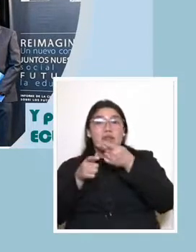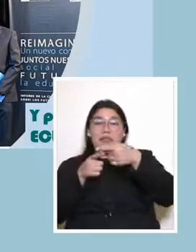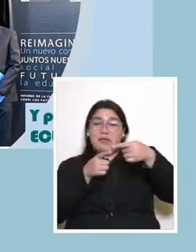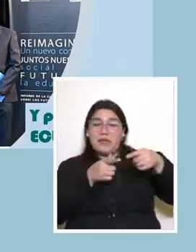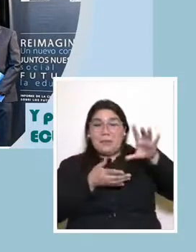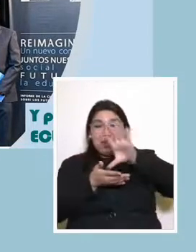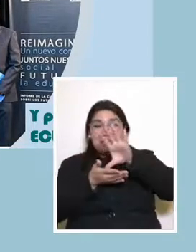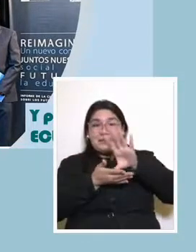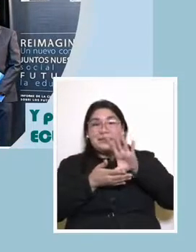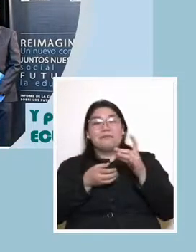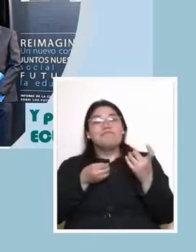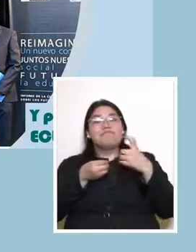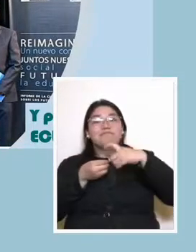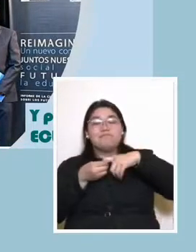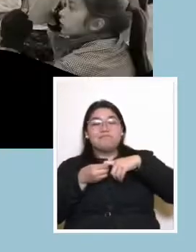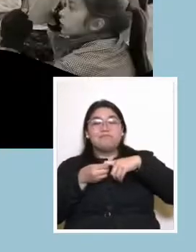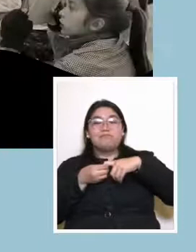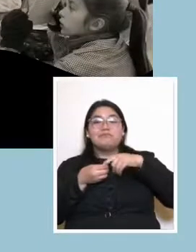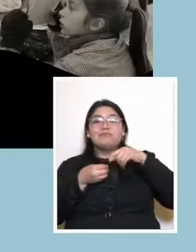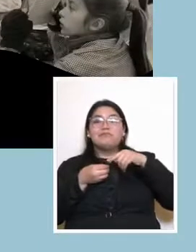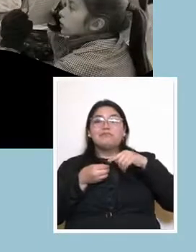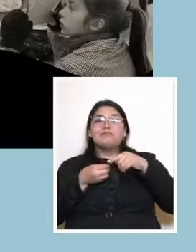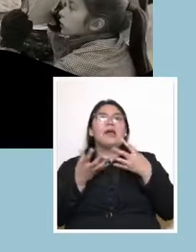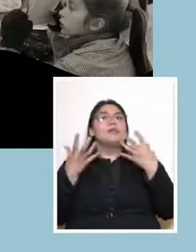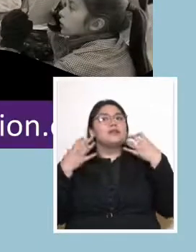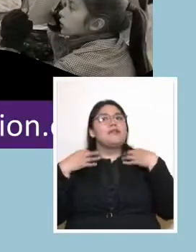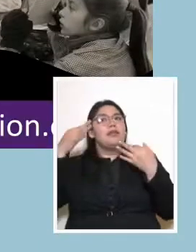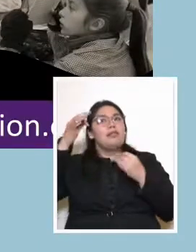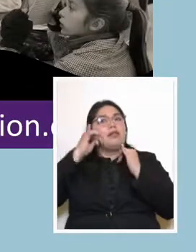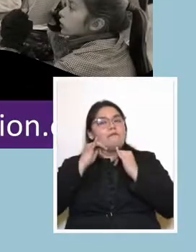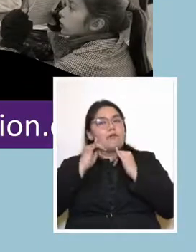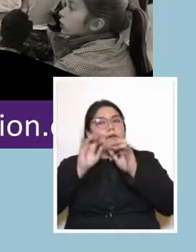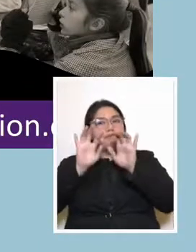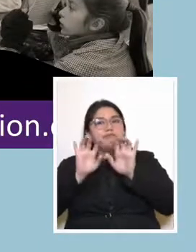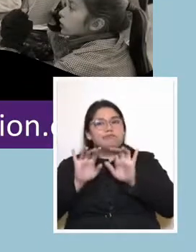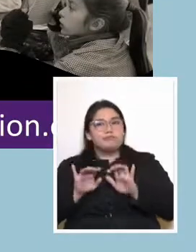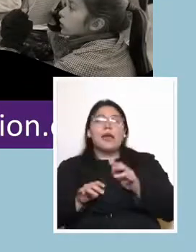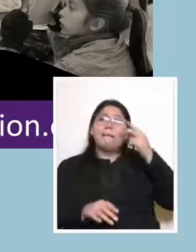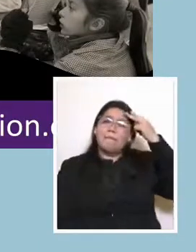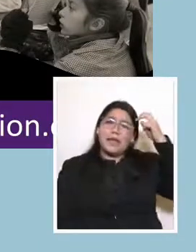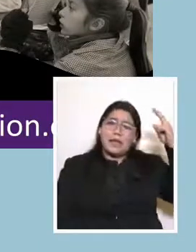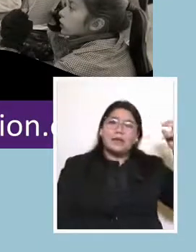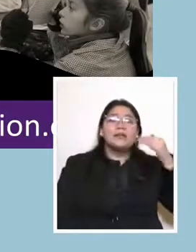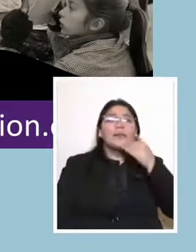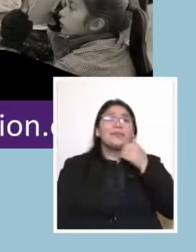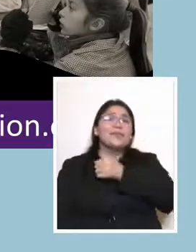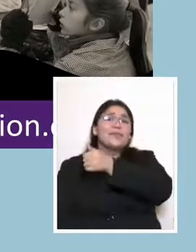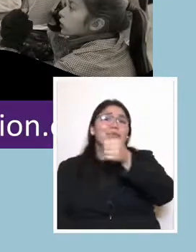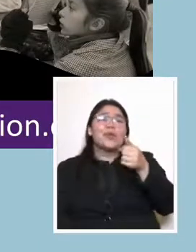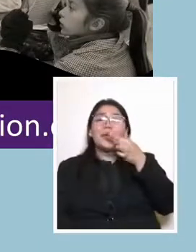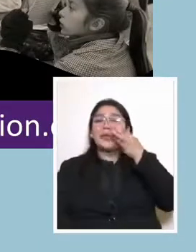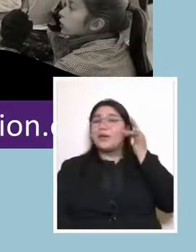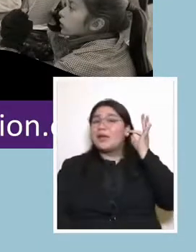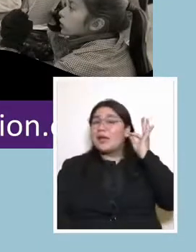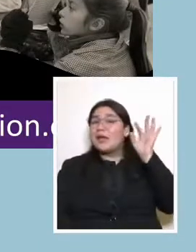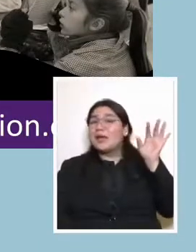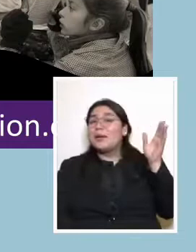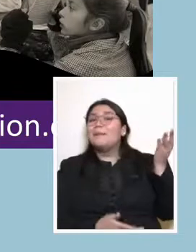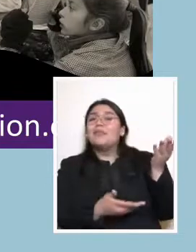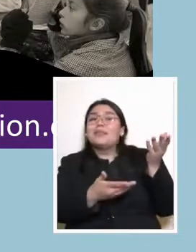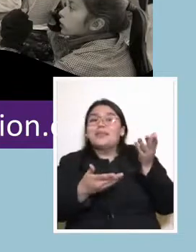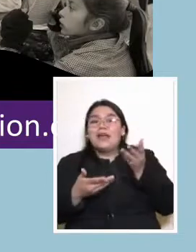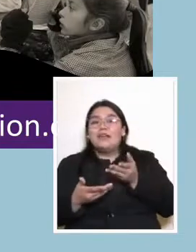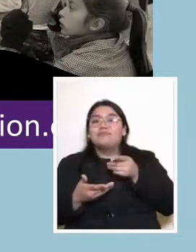parte de la creación del informe México, y están todos y todas invitados a ser parte de